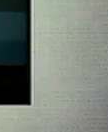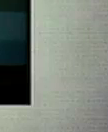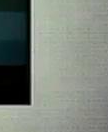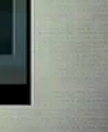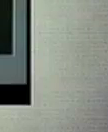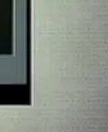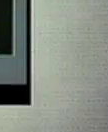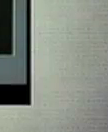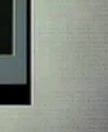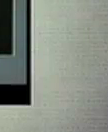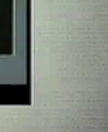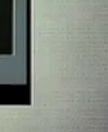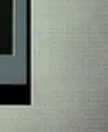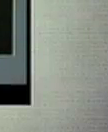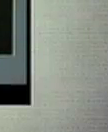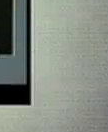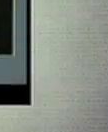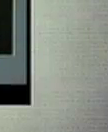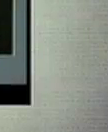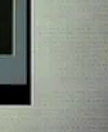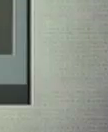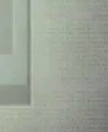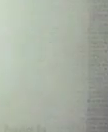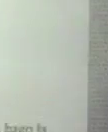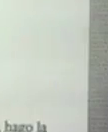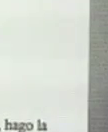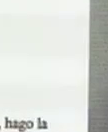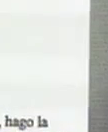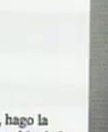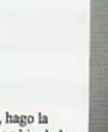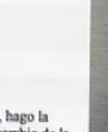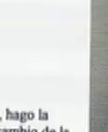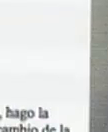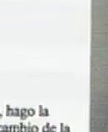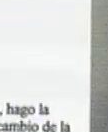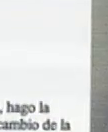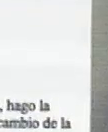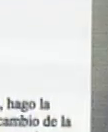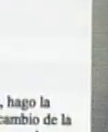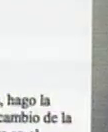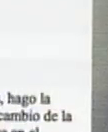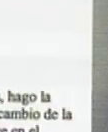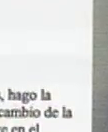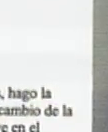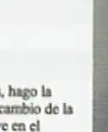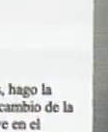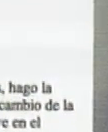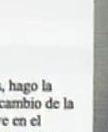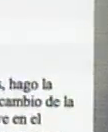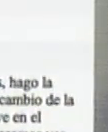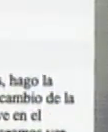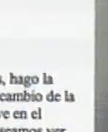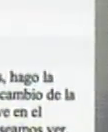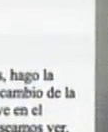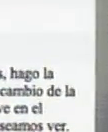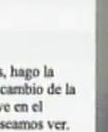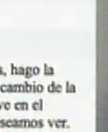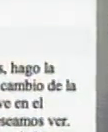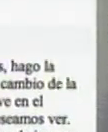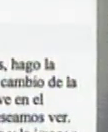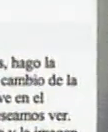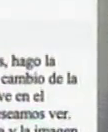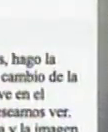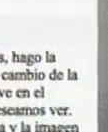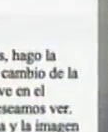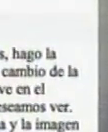Mejor, pues toca muy buenos temas de interés. Hace la sugerencia de cambiar el formato de imagen o cambio de la doble imagen con el lenguaje